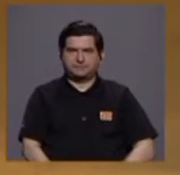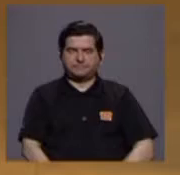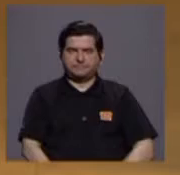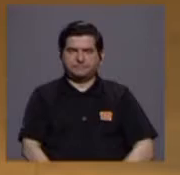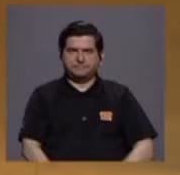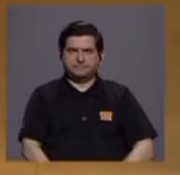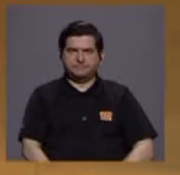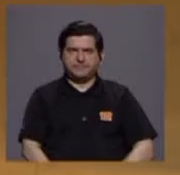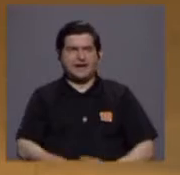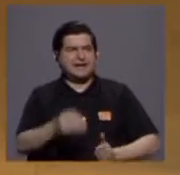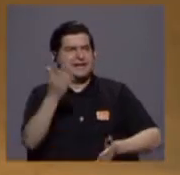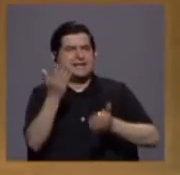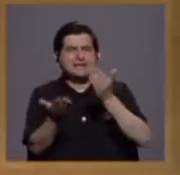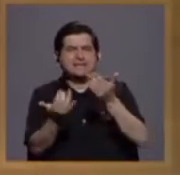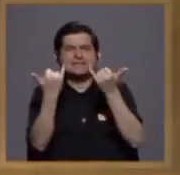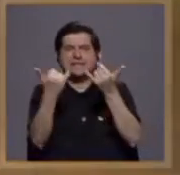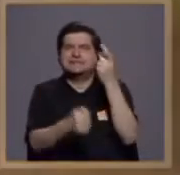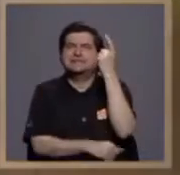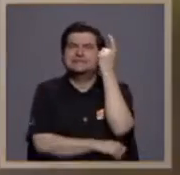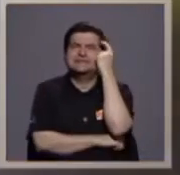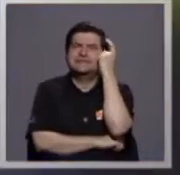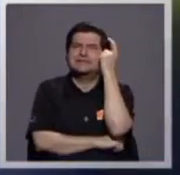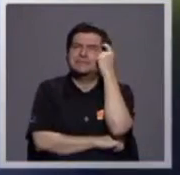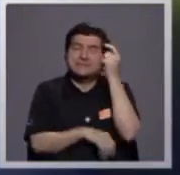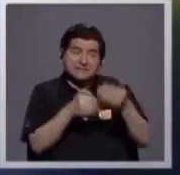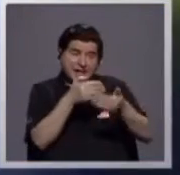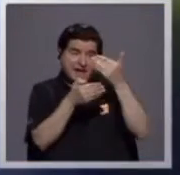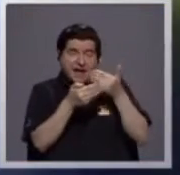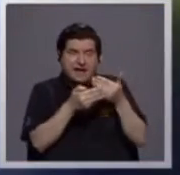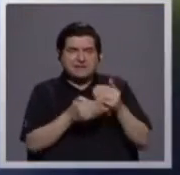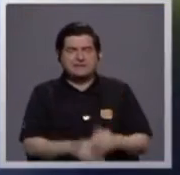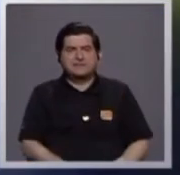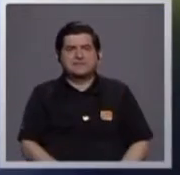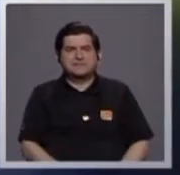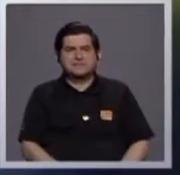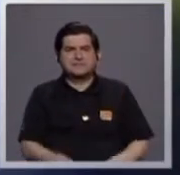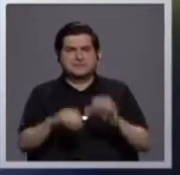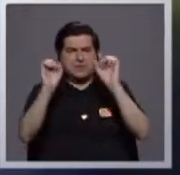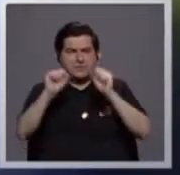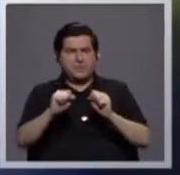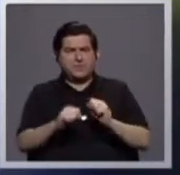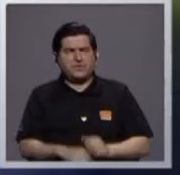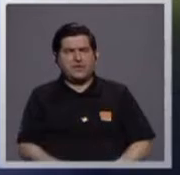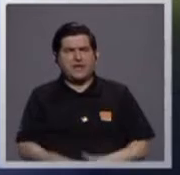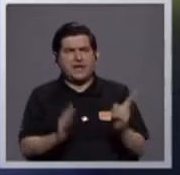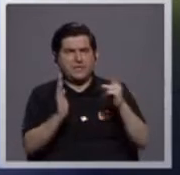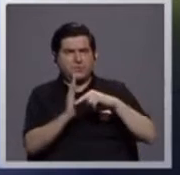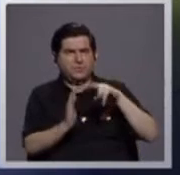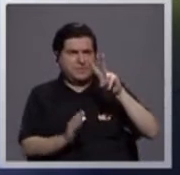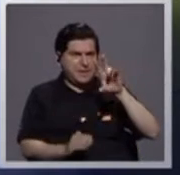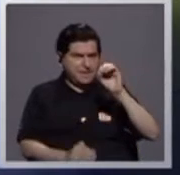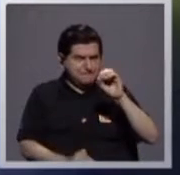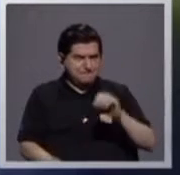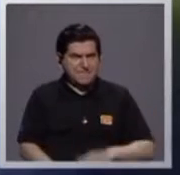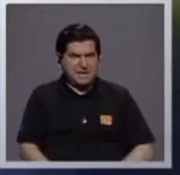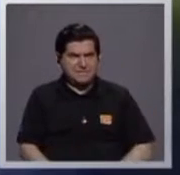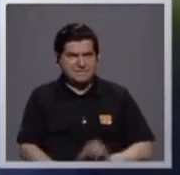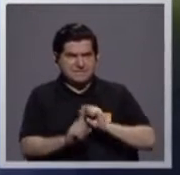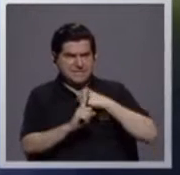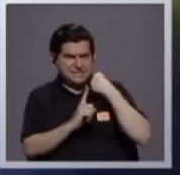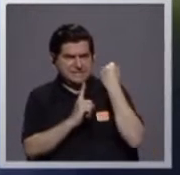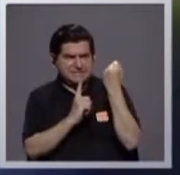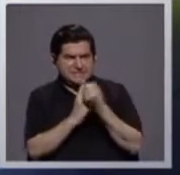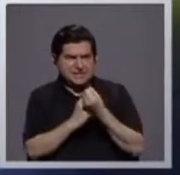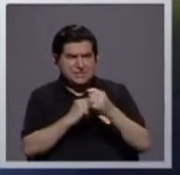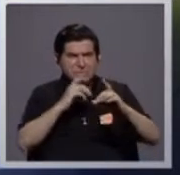se podía pensar que se fuera a llegar a 2020 con